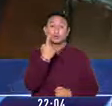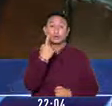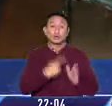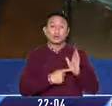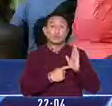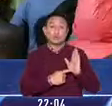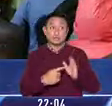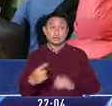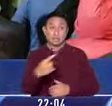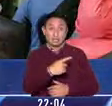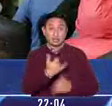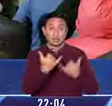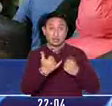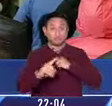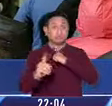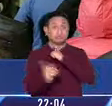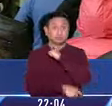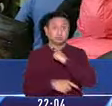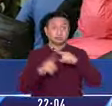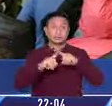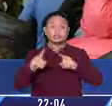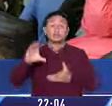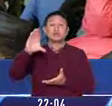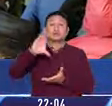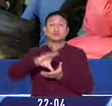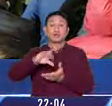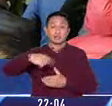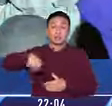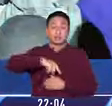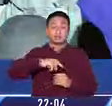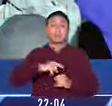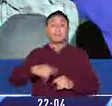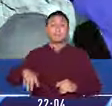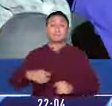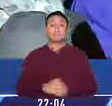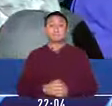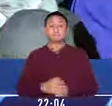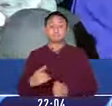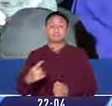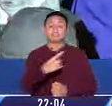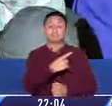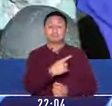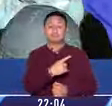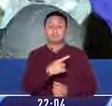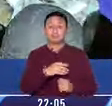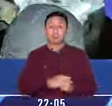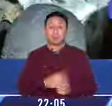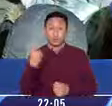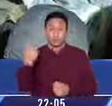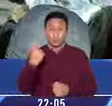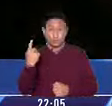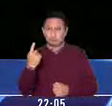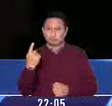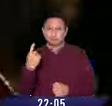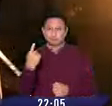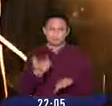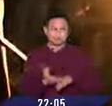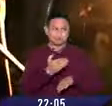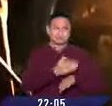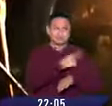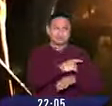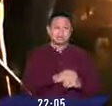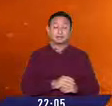las acciones que se están tomando en varias ciudades de la provincia Bolívar. Y hechos como estos no son aislados. Hace pocos días,